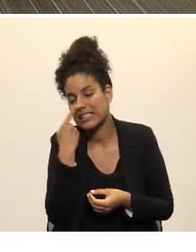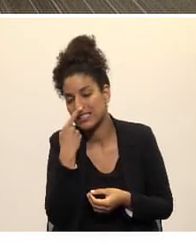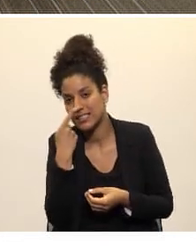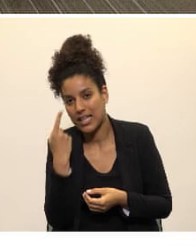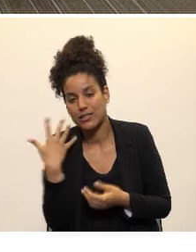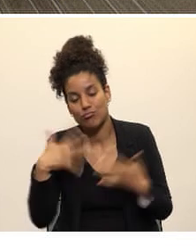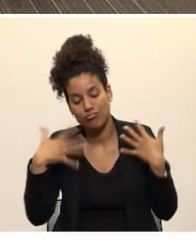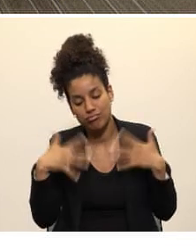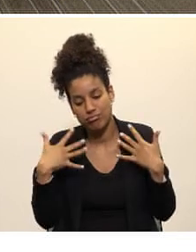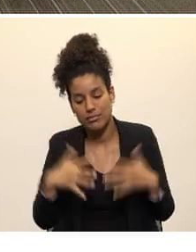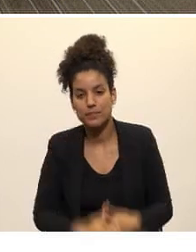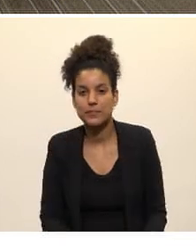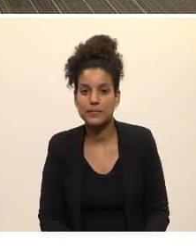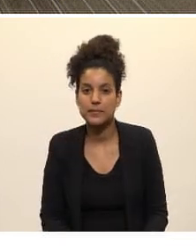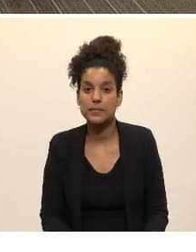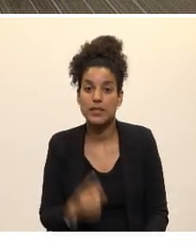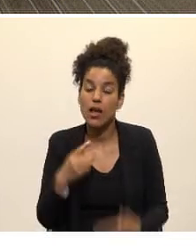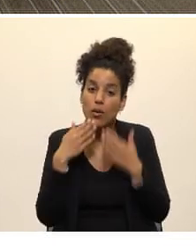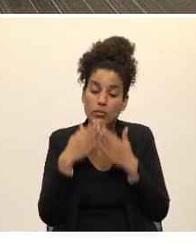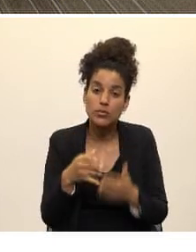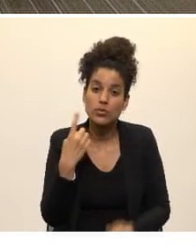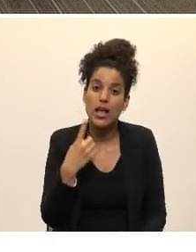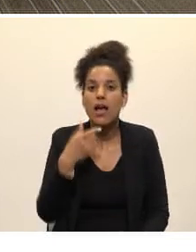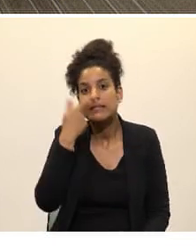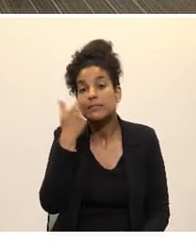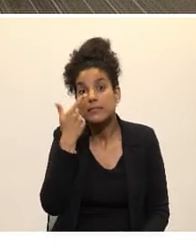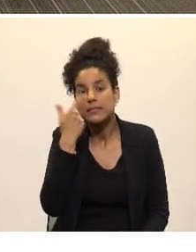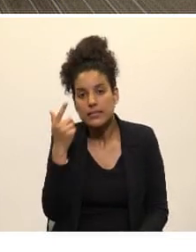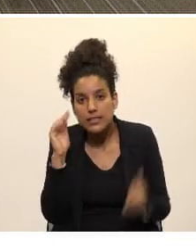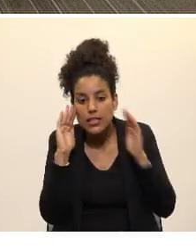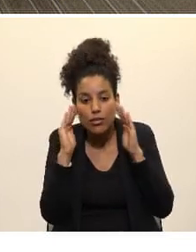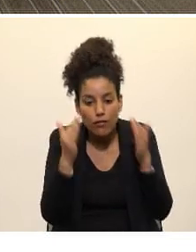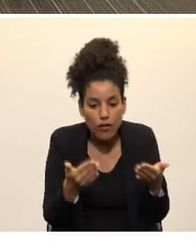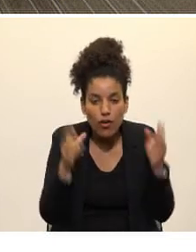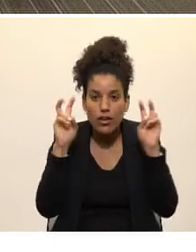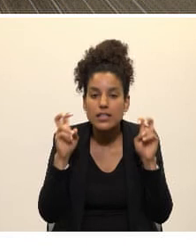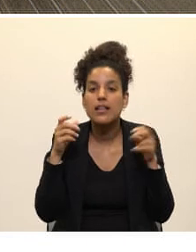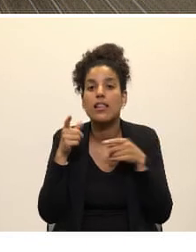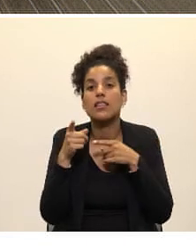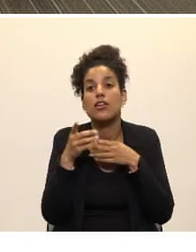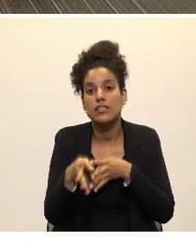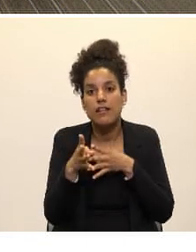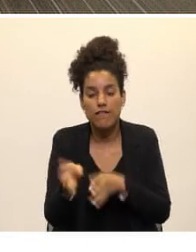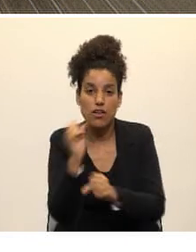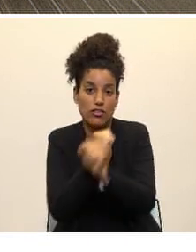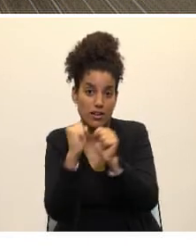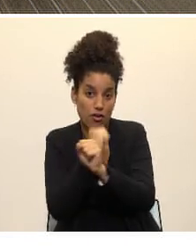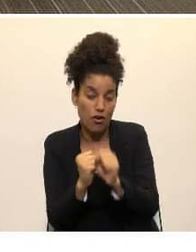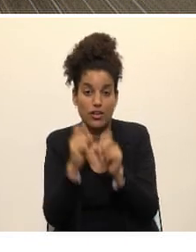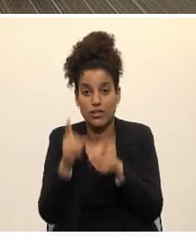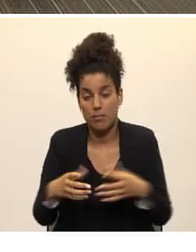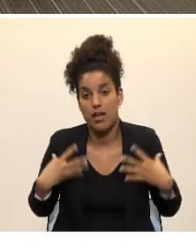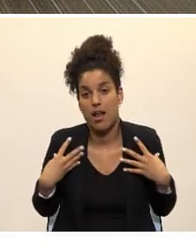para... Sí, bueno, acá plantean muy interesante el enfoque desde los desafíos tecnológicos y emocionales. ¿Es el